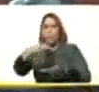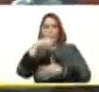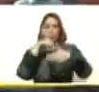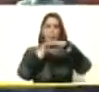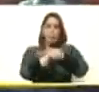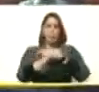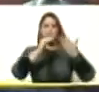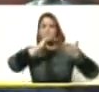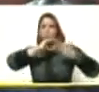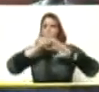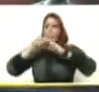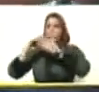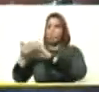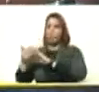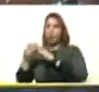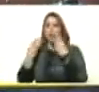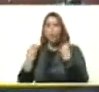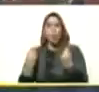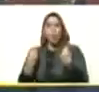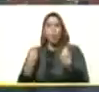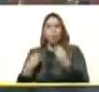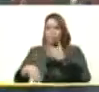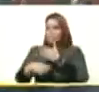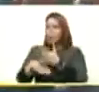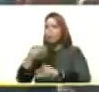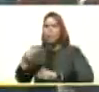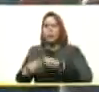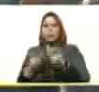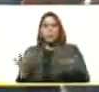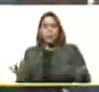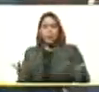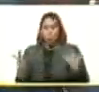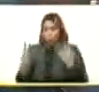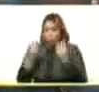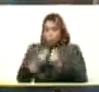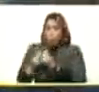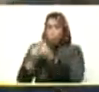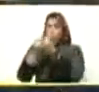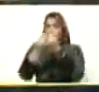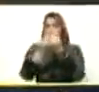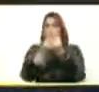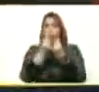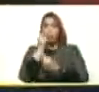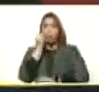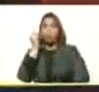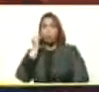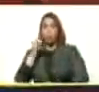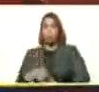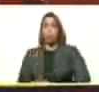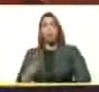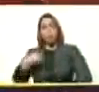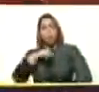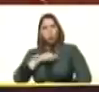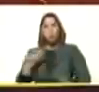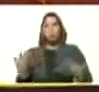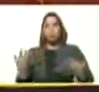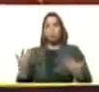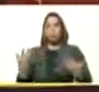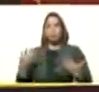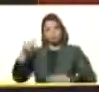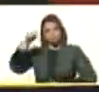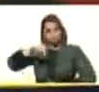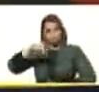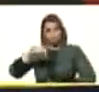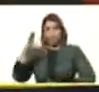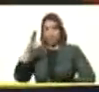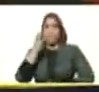comunidad. ¿Cómo lo vamos a hacer? Juntos y juntas. Hemos, aquí en Caracas,